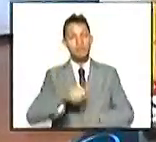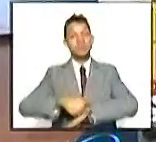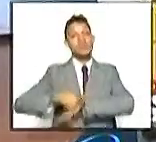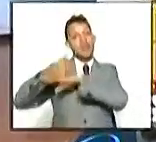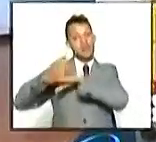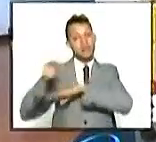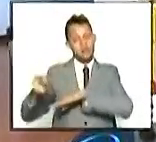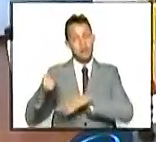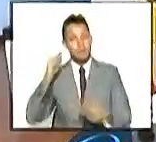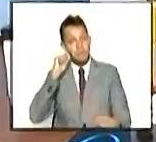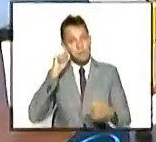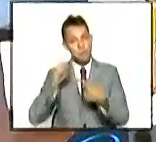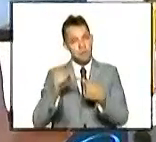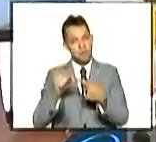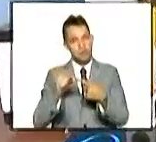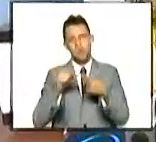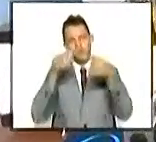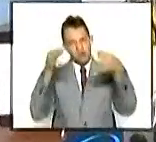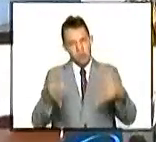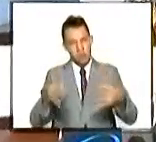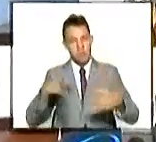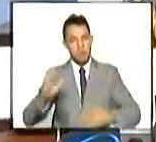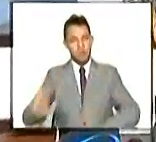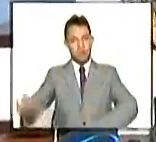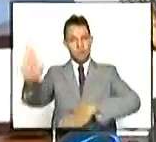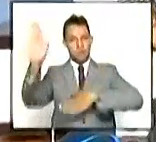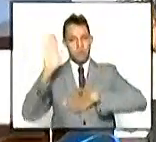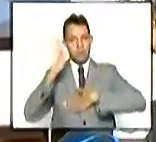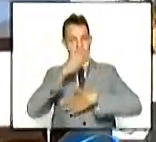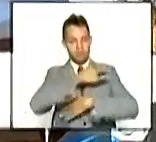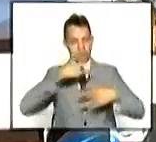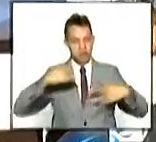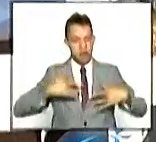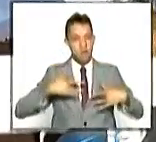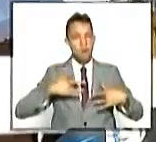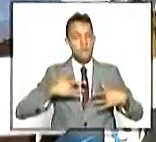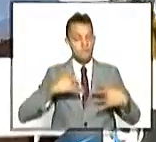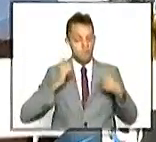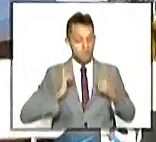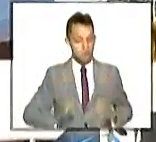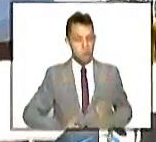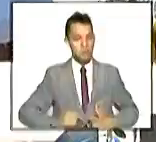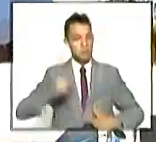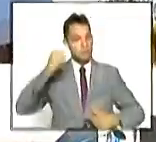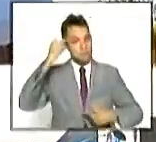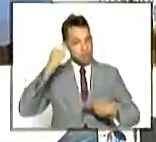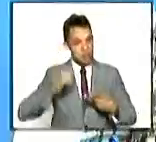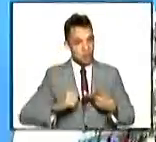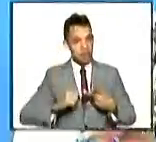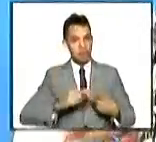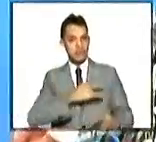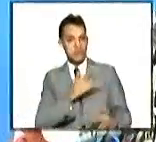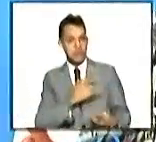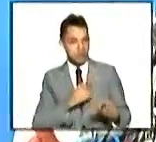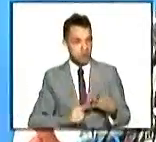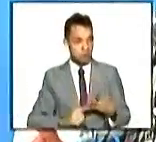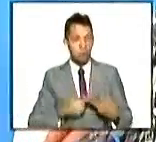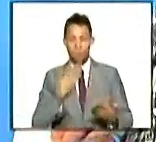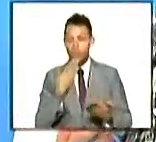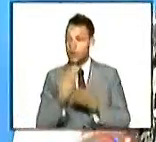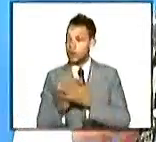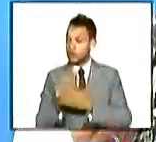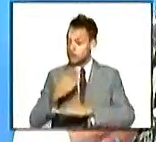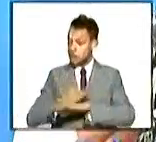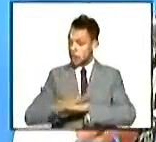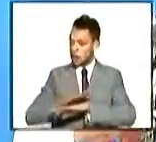Terapias. Su lema: comprometidos con la salud física, mental y emocional. Inicialmente, después de decirle buenas tardes, la